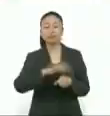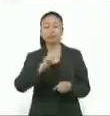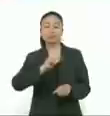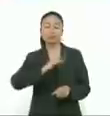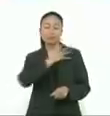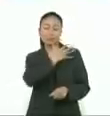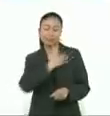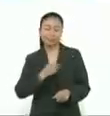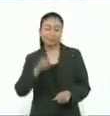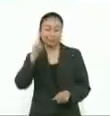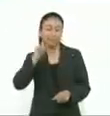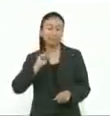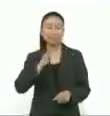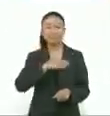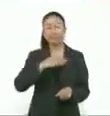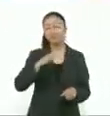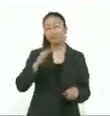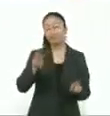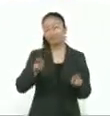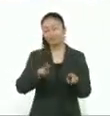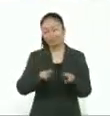lo hago por mis nietas.